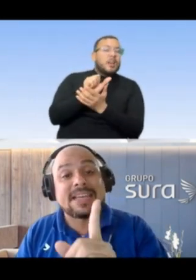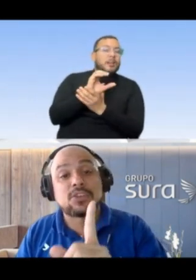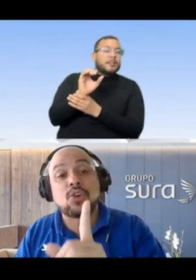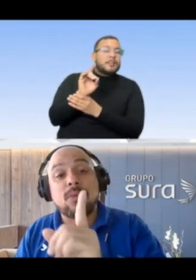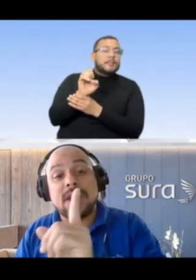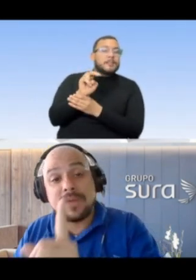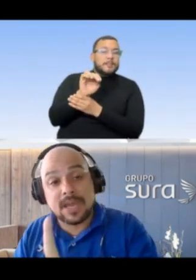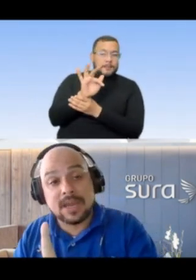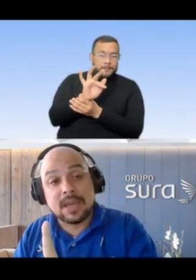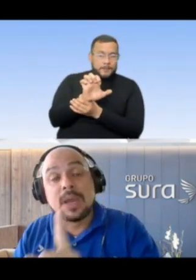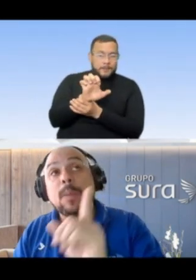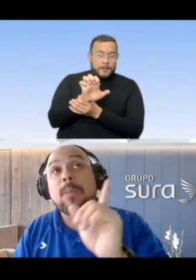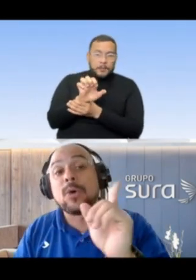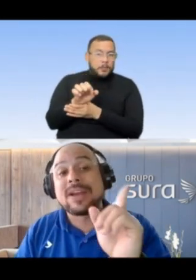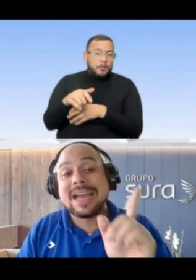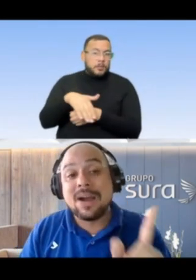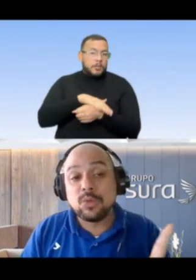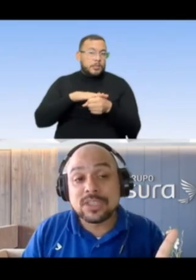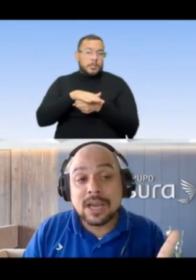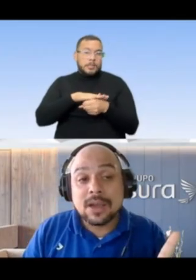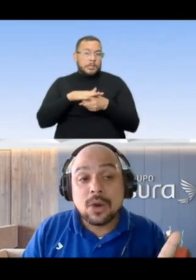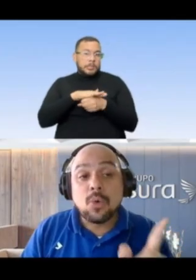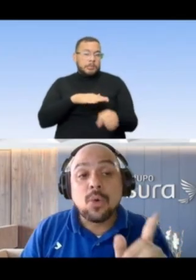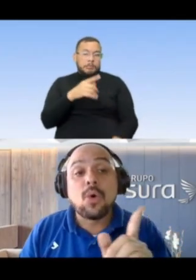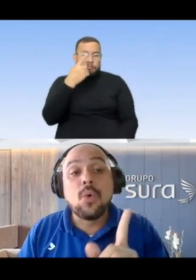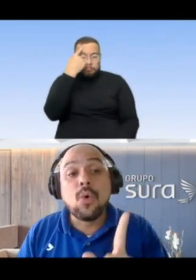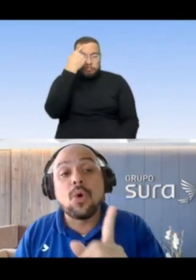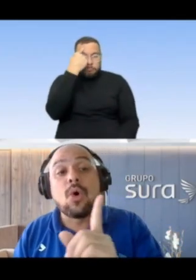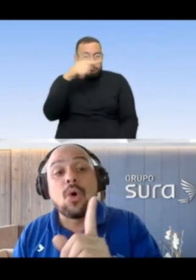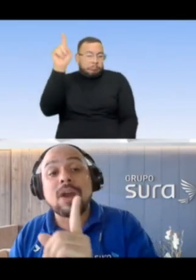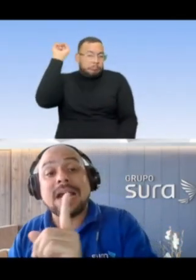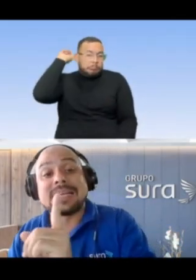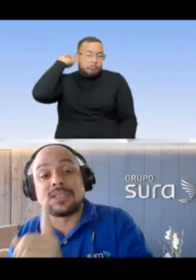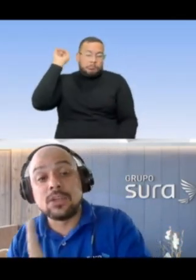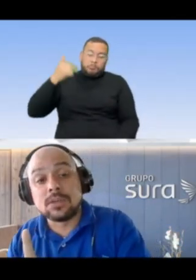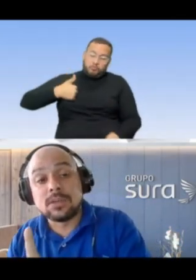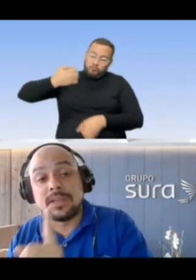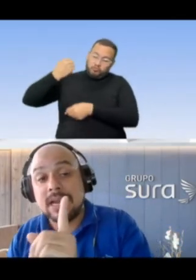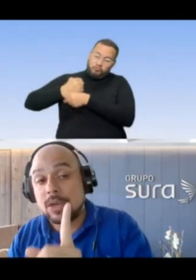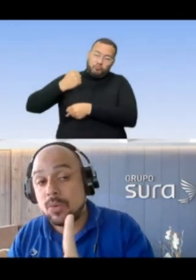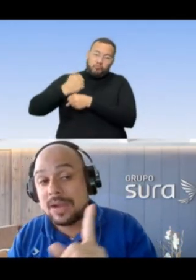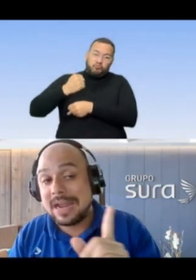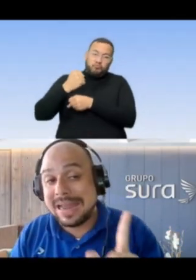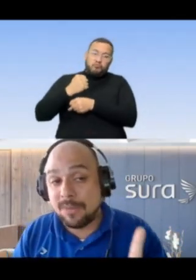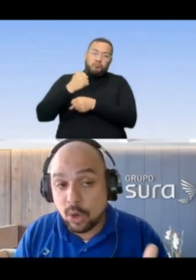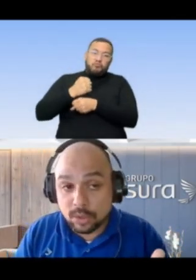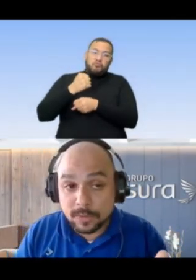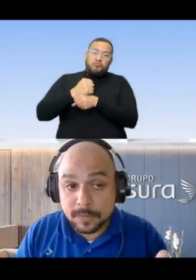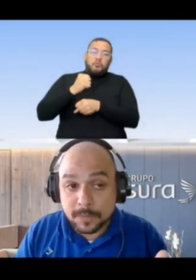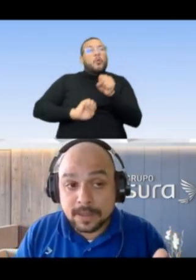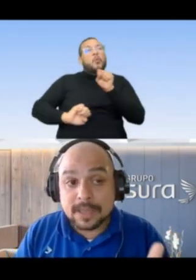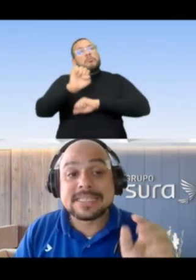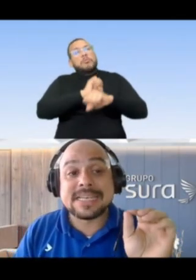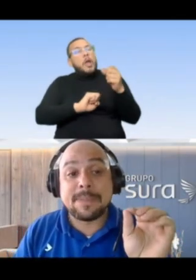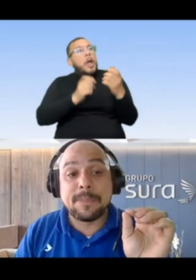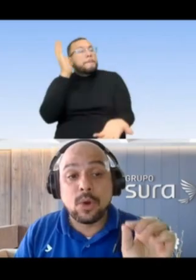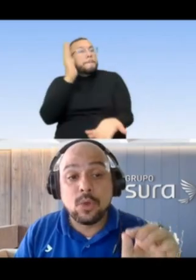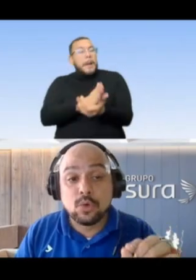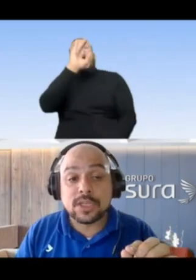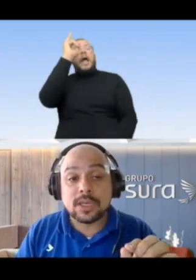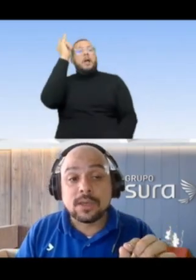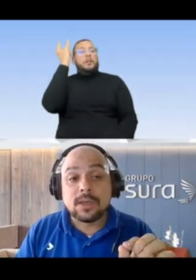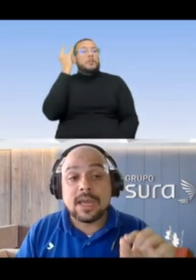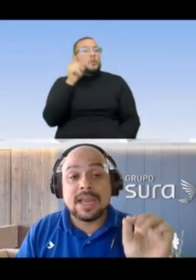repentino en el que sobreviene por causa u ocasión de alguna labor.